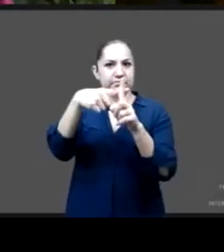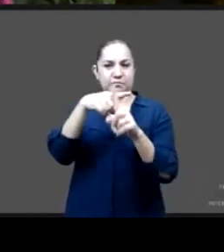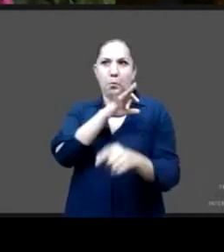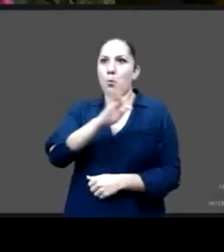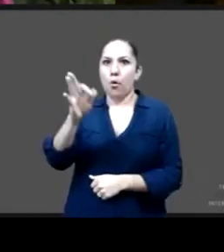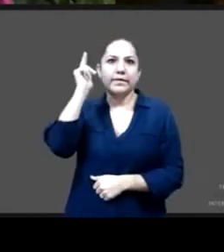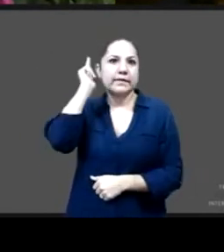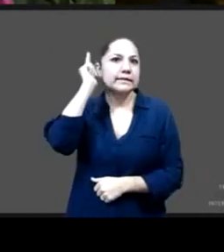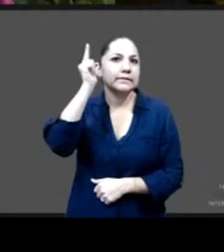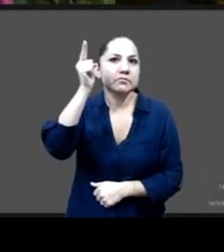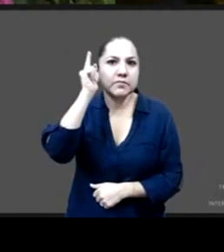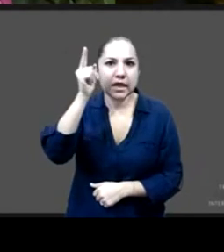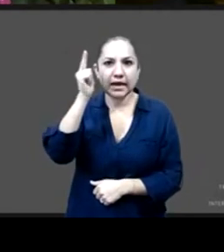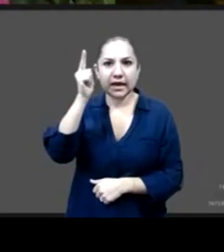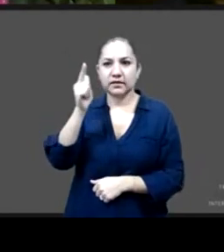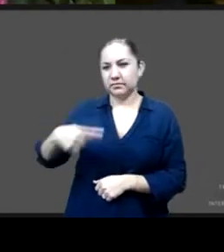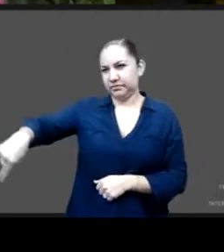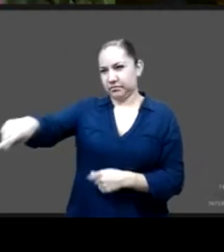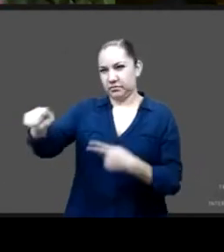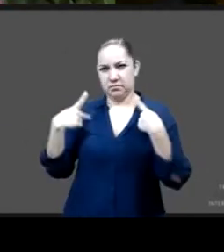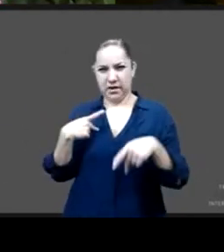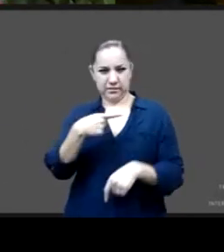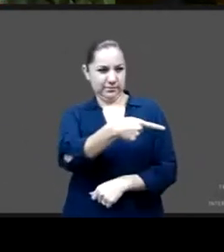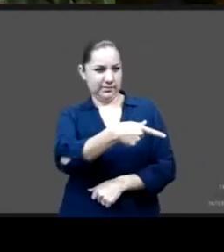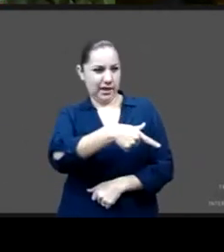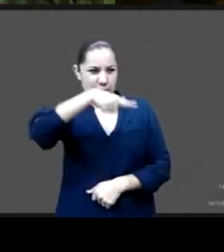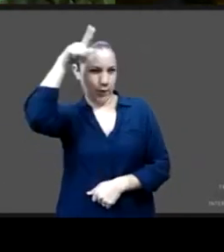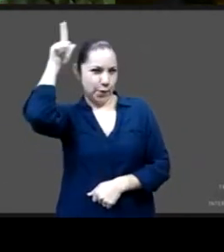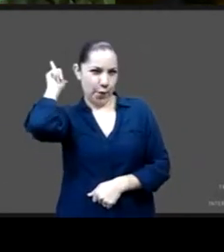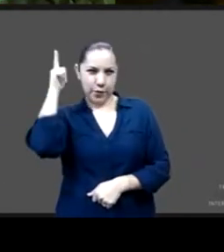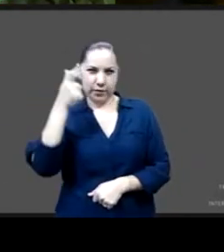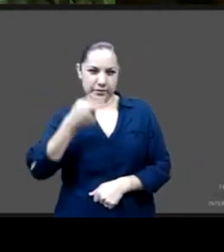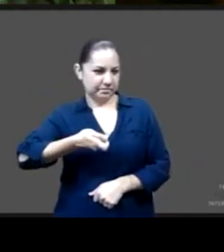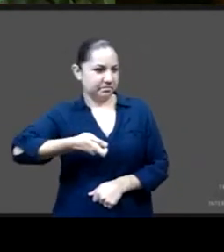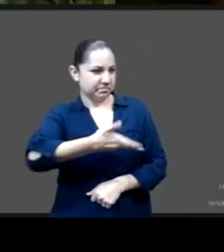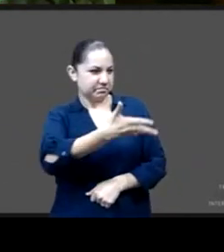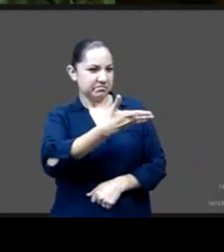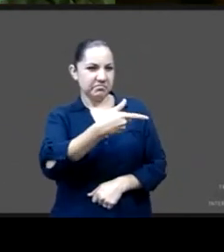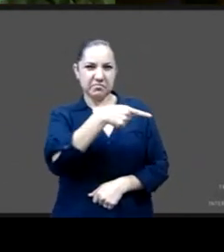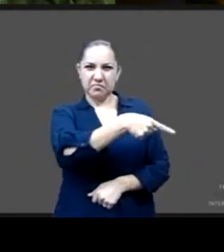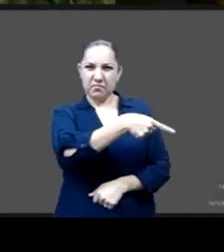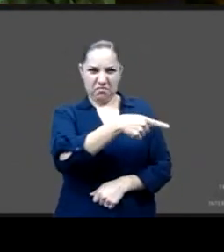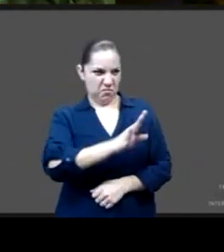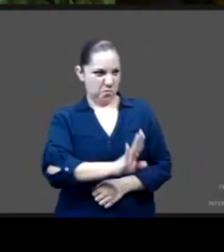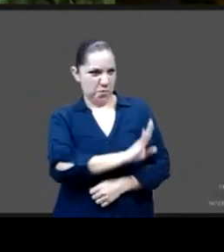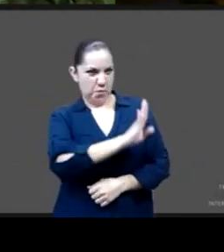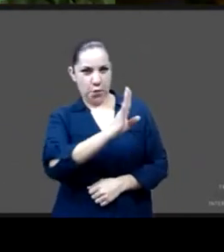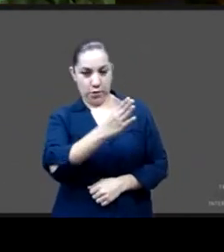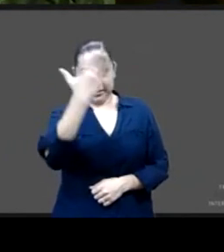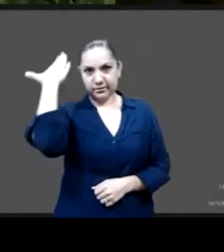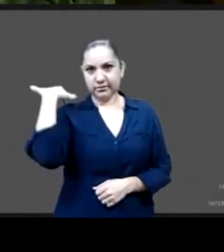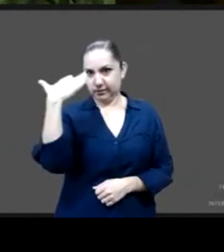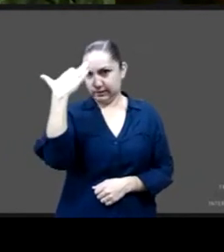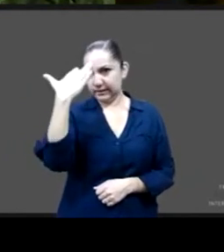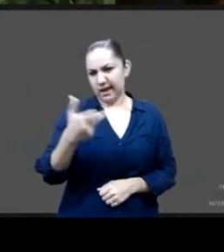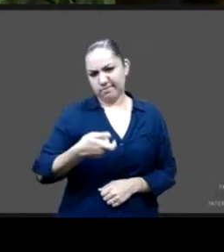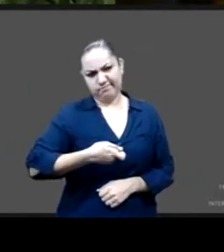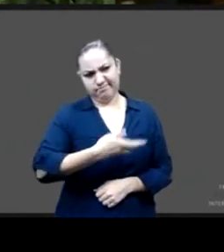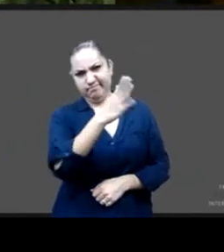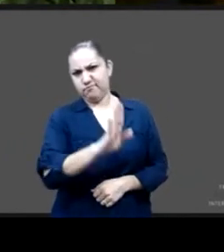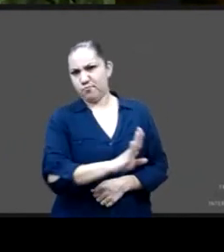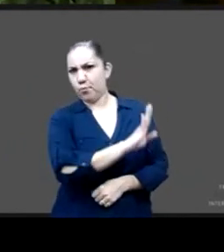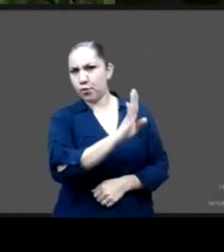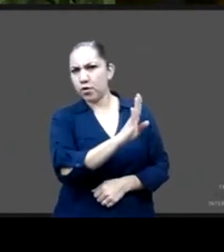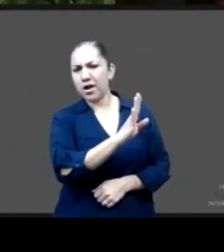denominados locos fueron denominados brujas en su momento fueron denominados de muchas